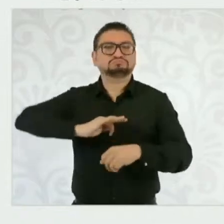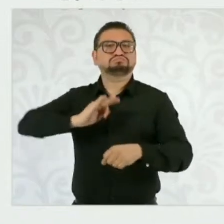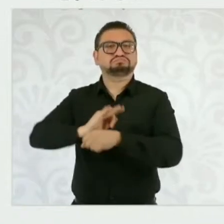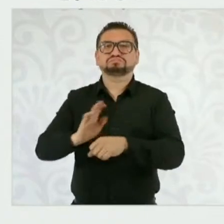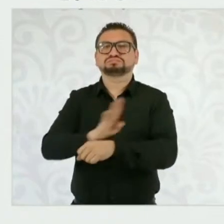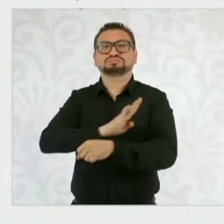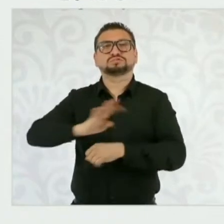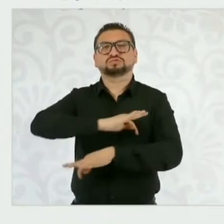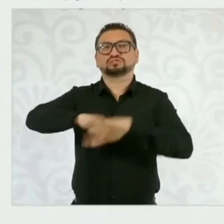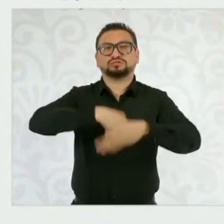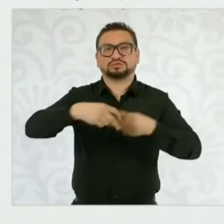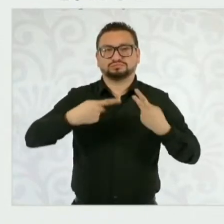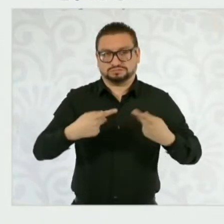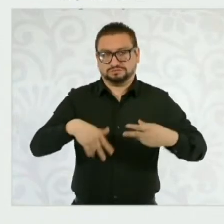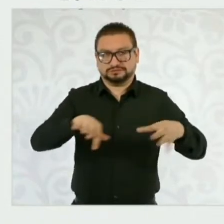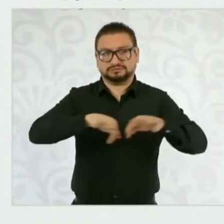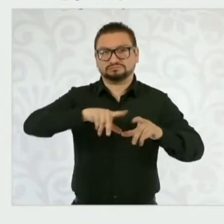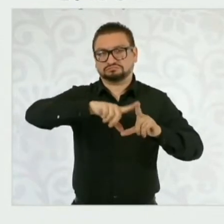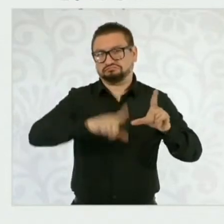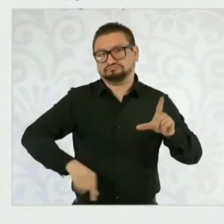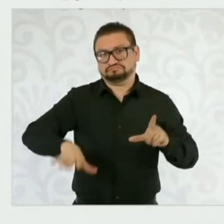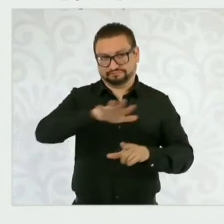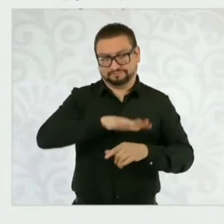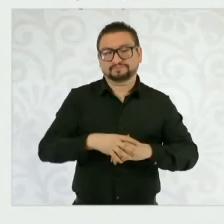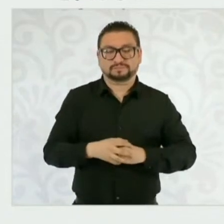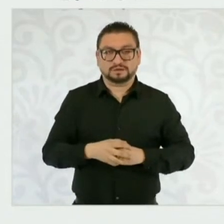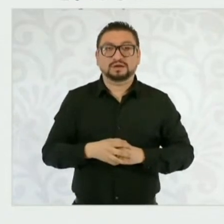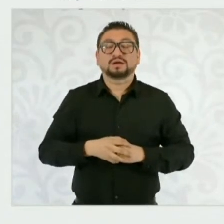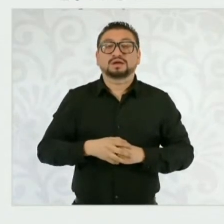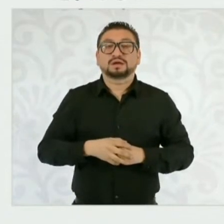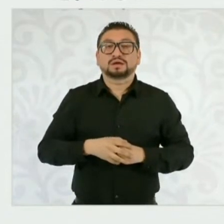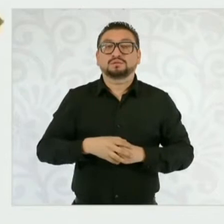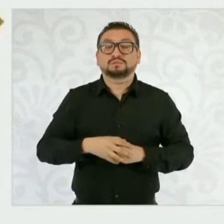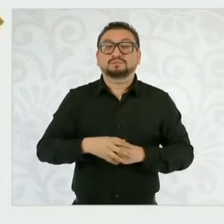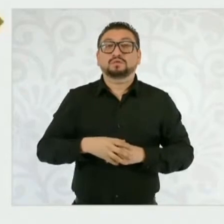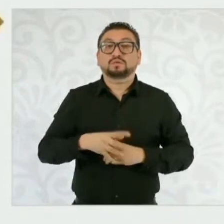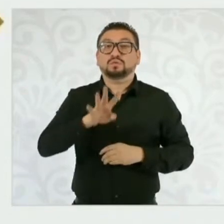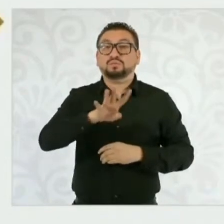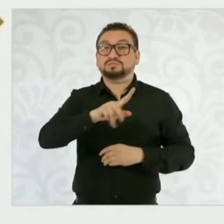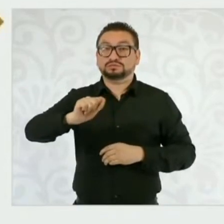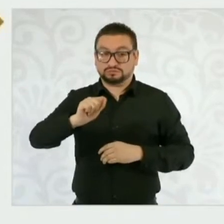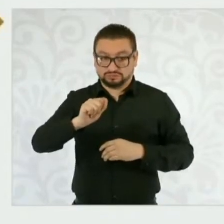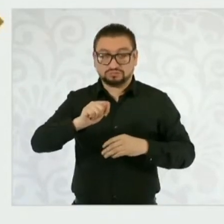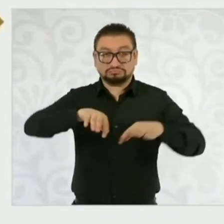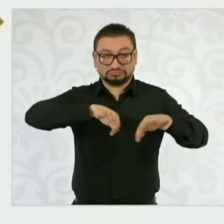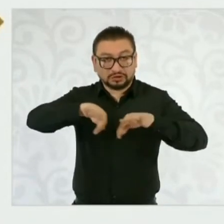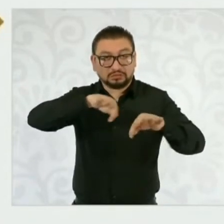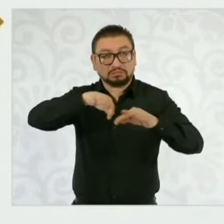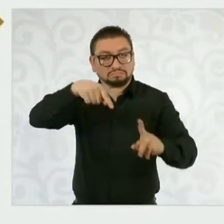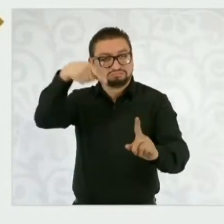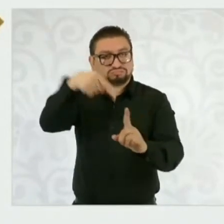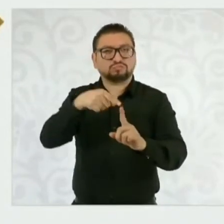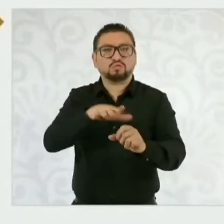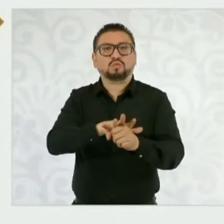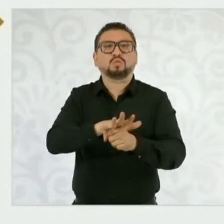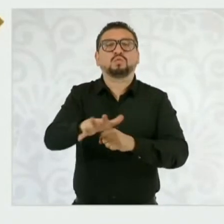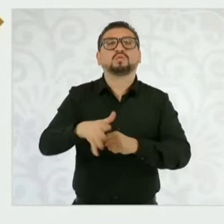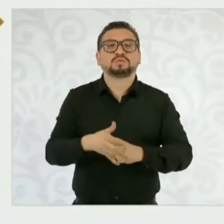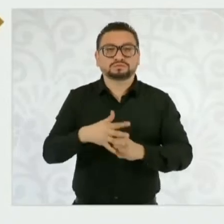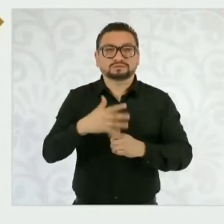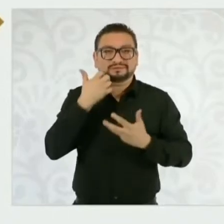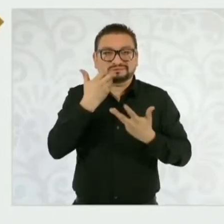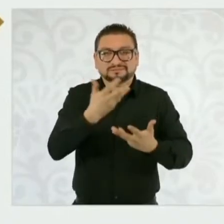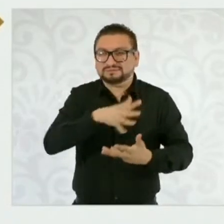y todos los trabajadores en el país. La política laboral de la Cuarta Transformación tiene como objetivo dignificar